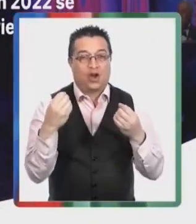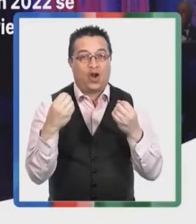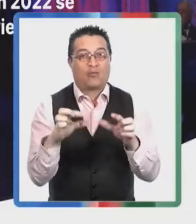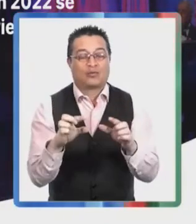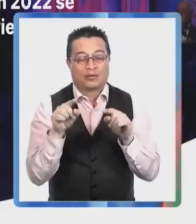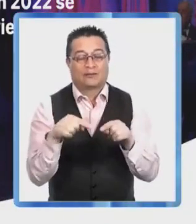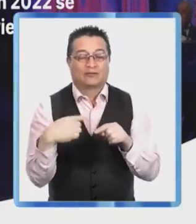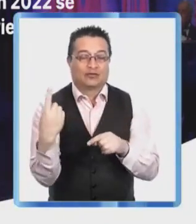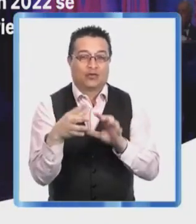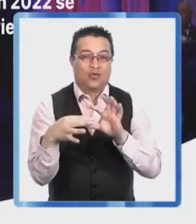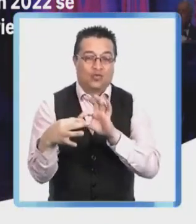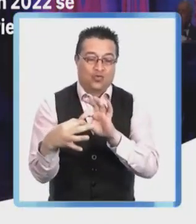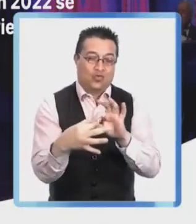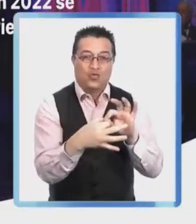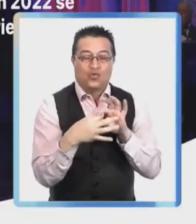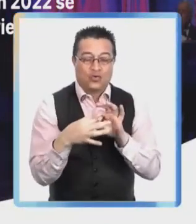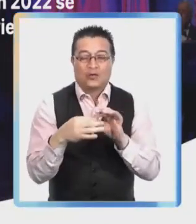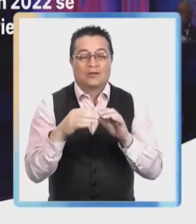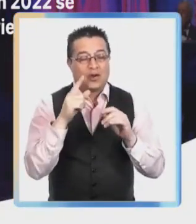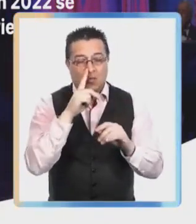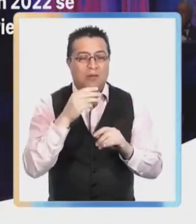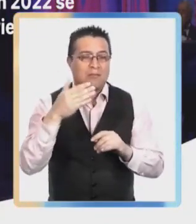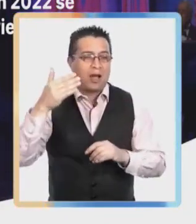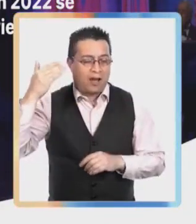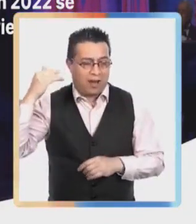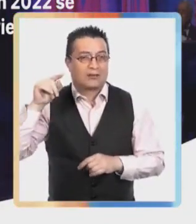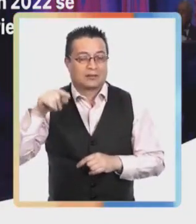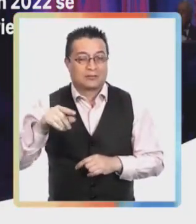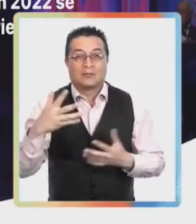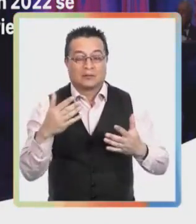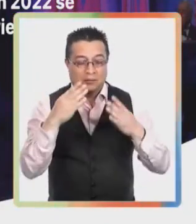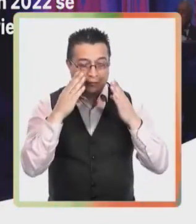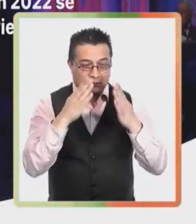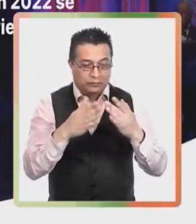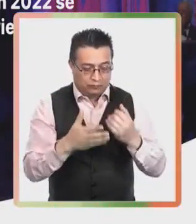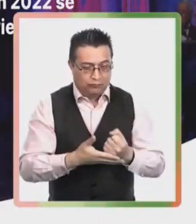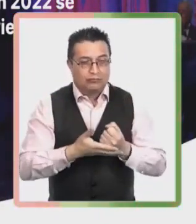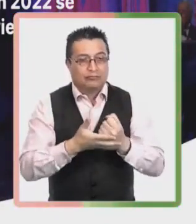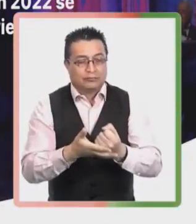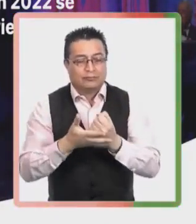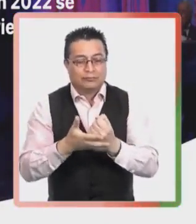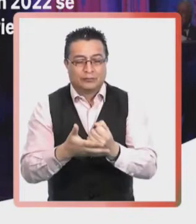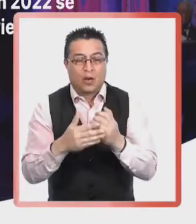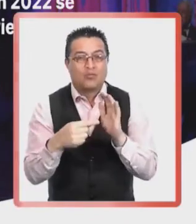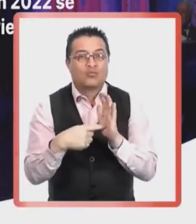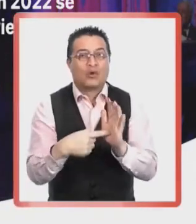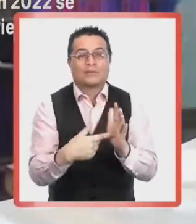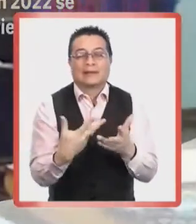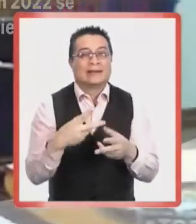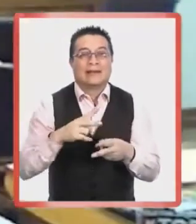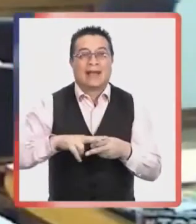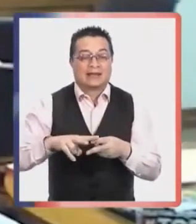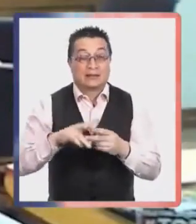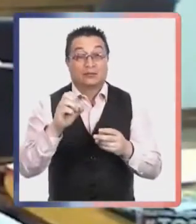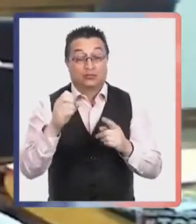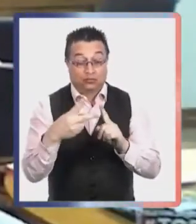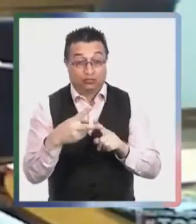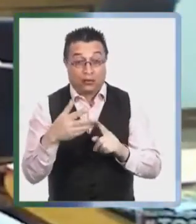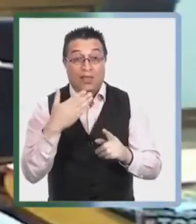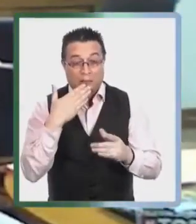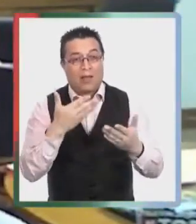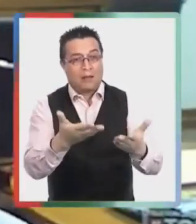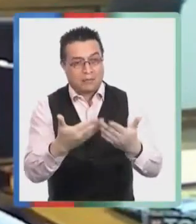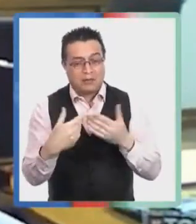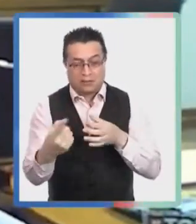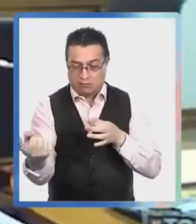oportunidad en la cual vamos a unirnos como tantas otras veces primero para que les rindamos cuentas para que les mostremos lo que hacemos segundo para